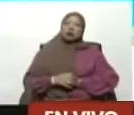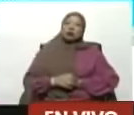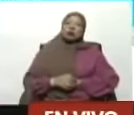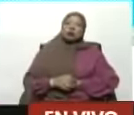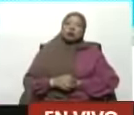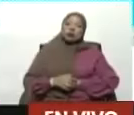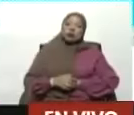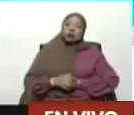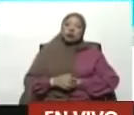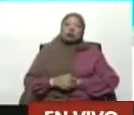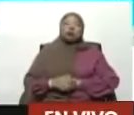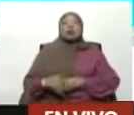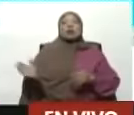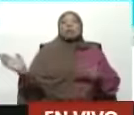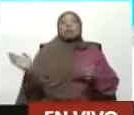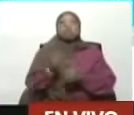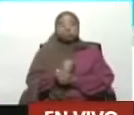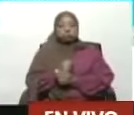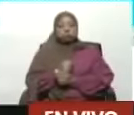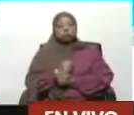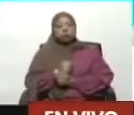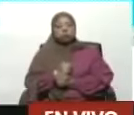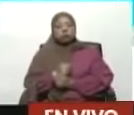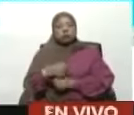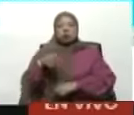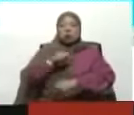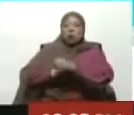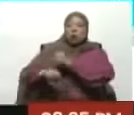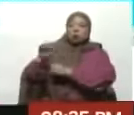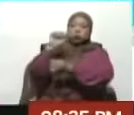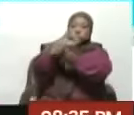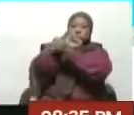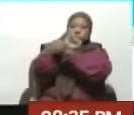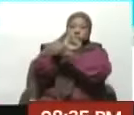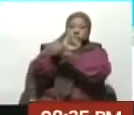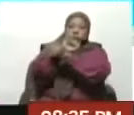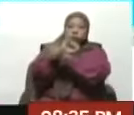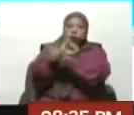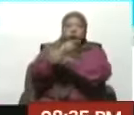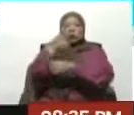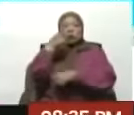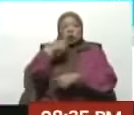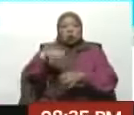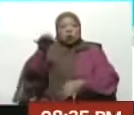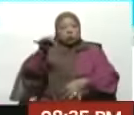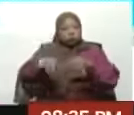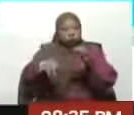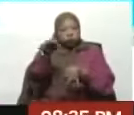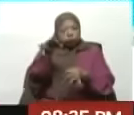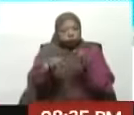Están capturados, presos, procesados por la fiscalía,